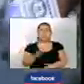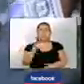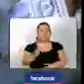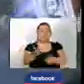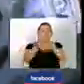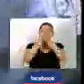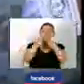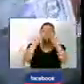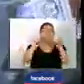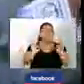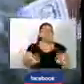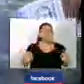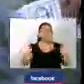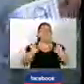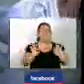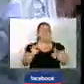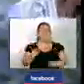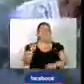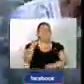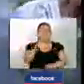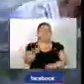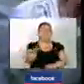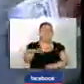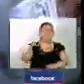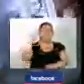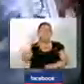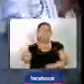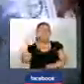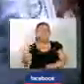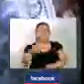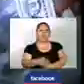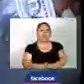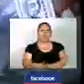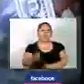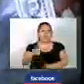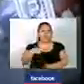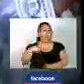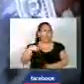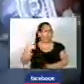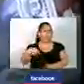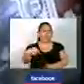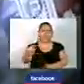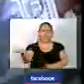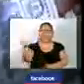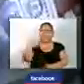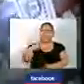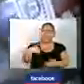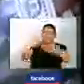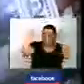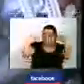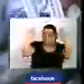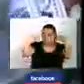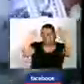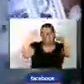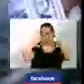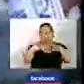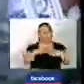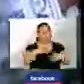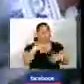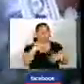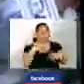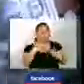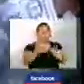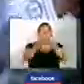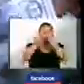agüita natural que puede haber en todo oriente y siempre vengo aquí a darme mi chapuzoncito aquí porque esta agüita